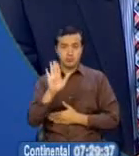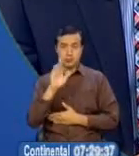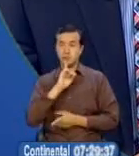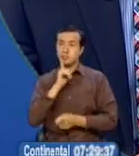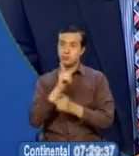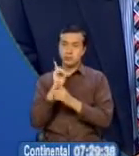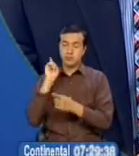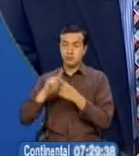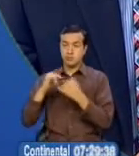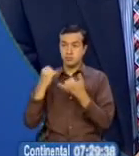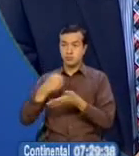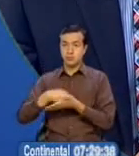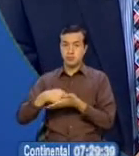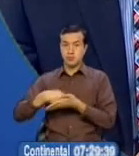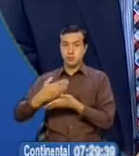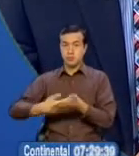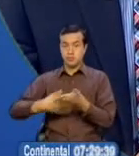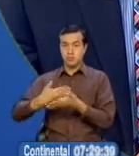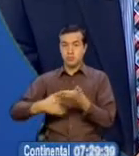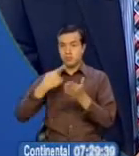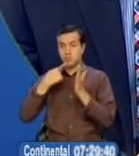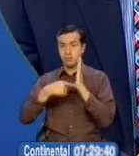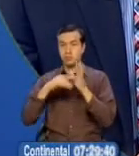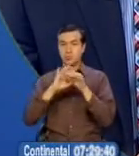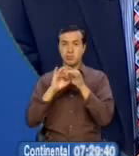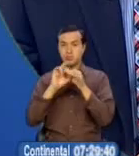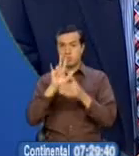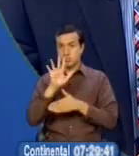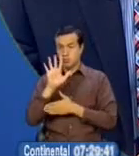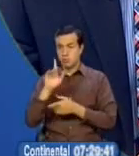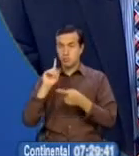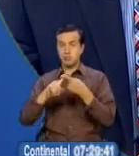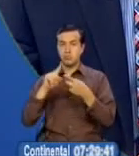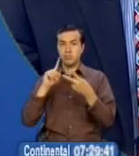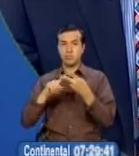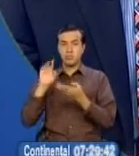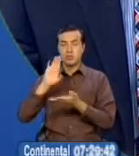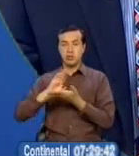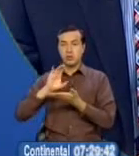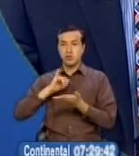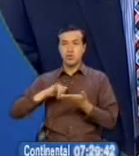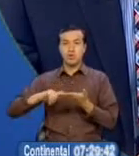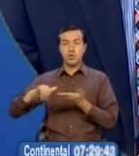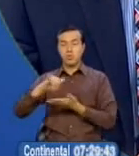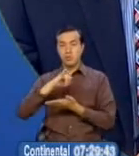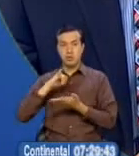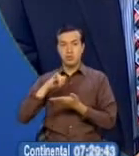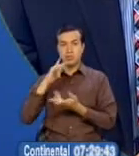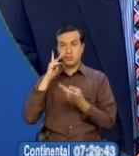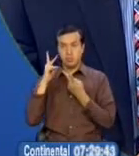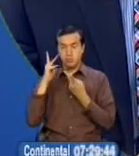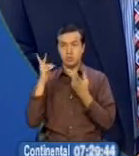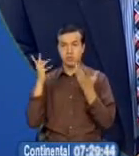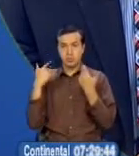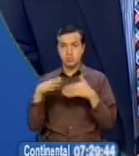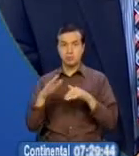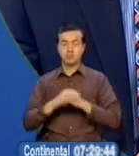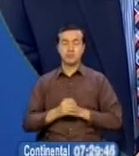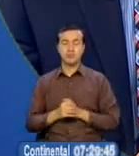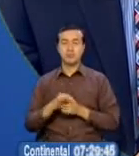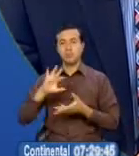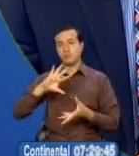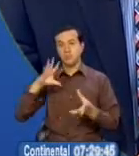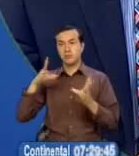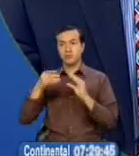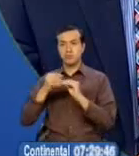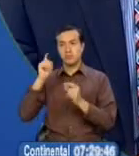hasta su momento han firmado el documento, como ha sido Alianza País y Centro Democrático, entonces, evidentemente, se están ajustando